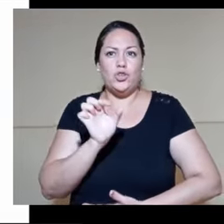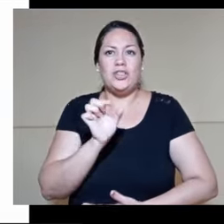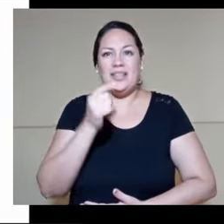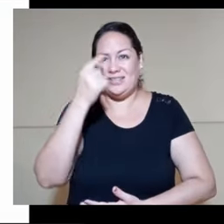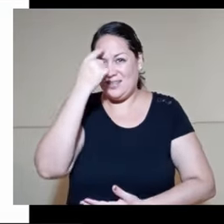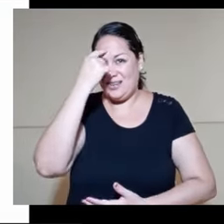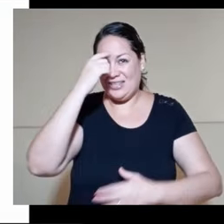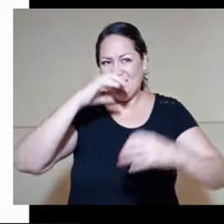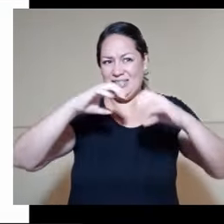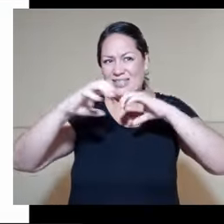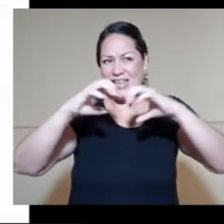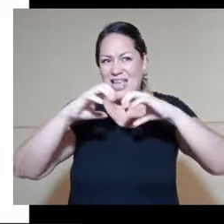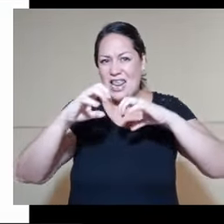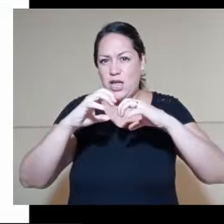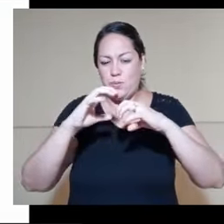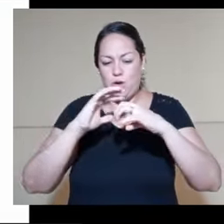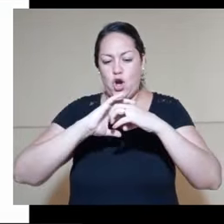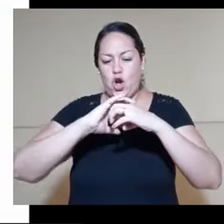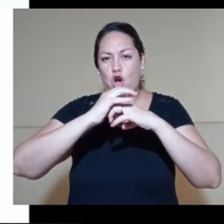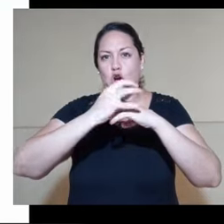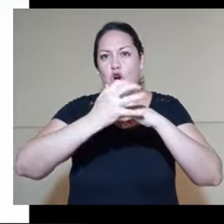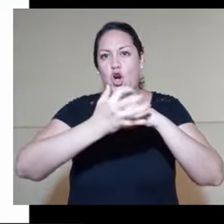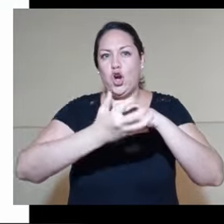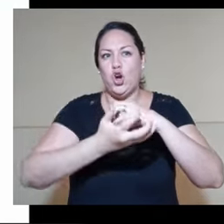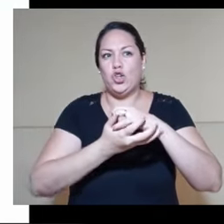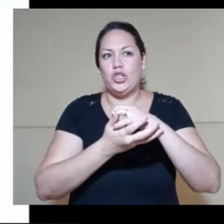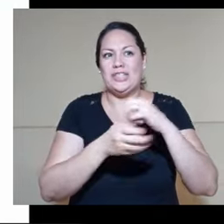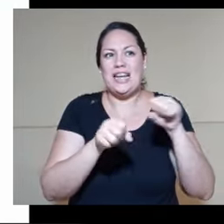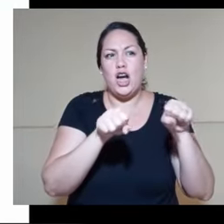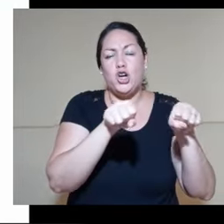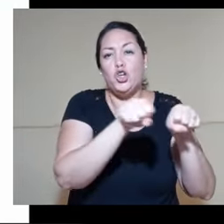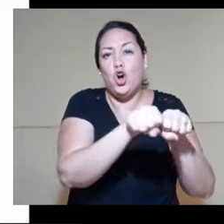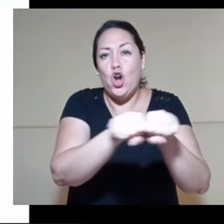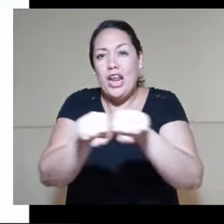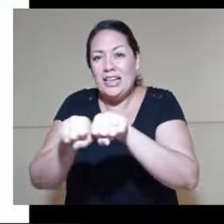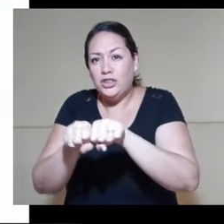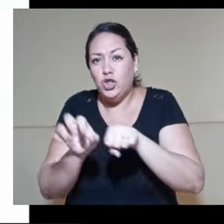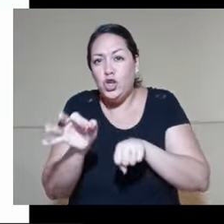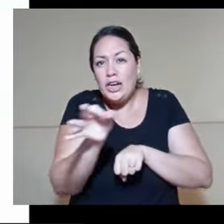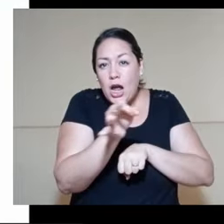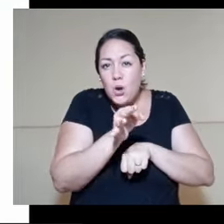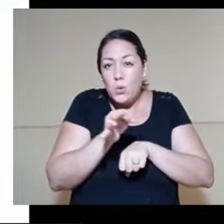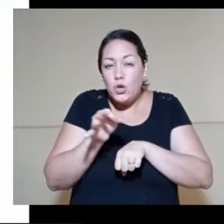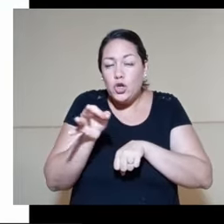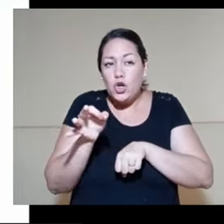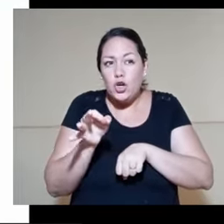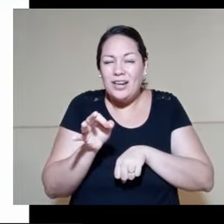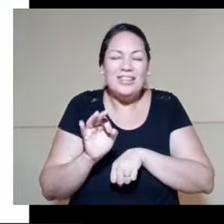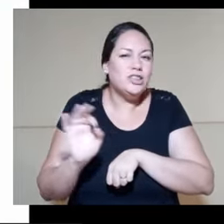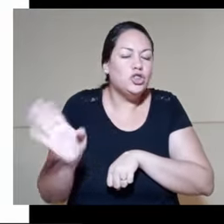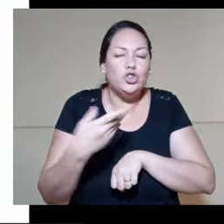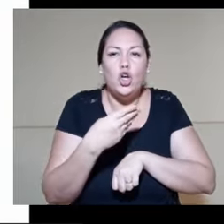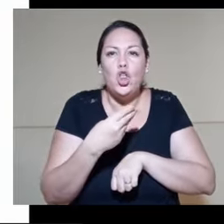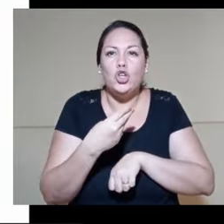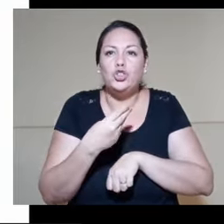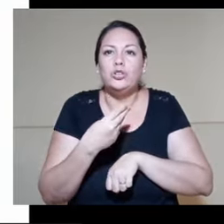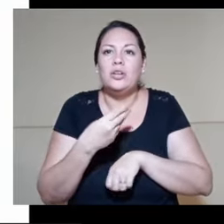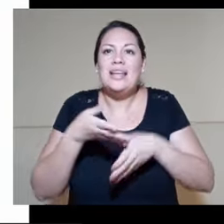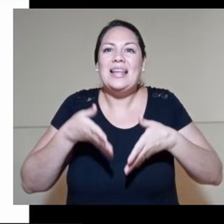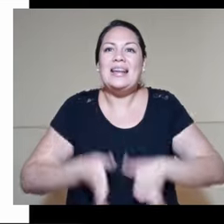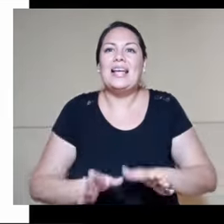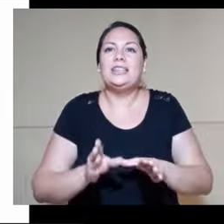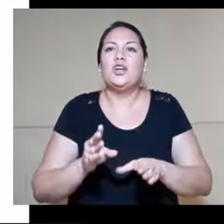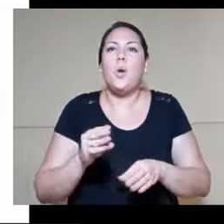nacido. Y fíjense que al bebé, nosotros para poder tener más conexiones, porque acá no importa las neuronas que tengamos,